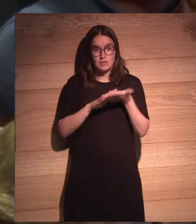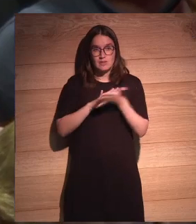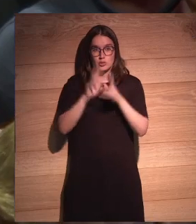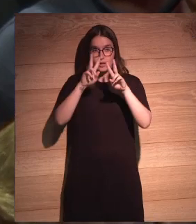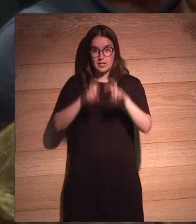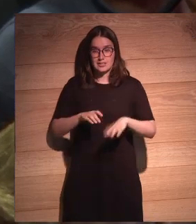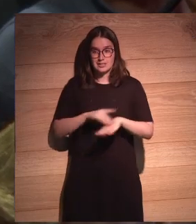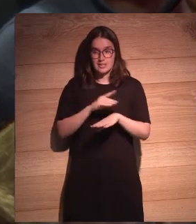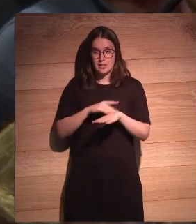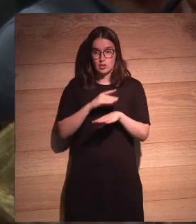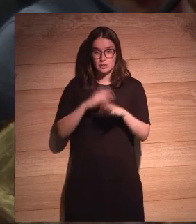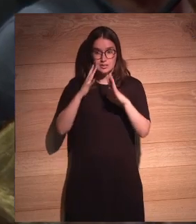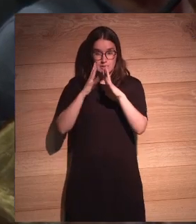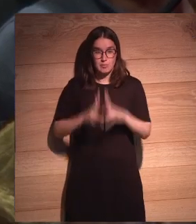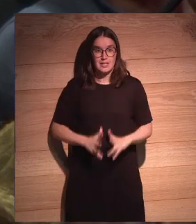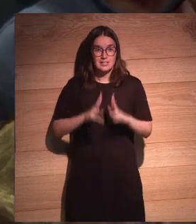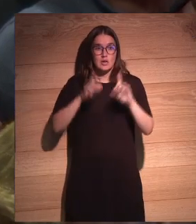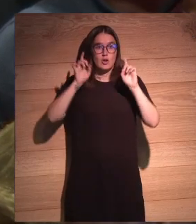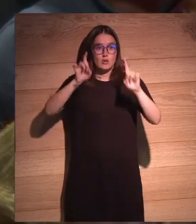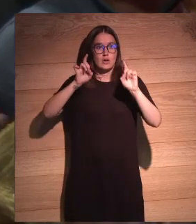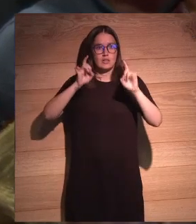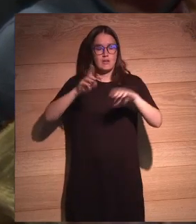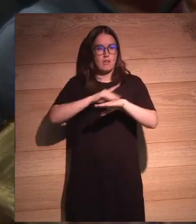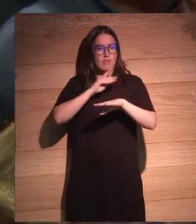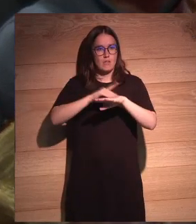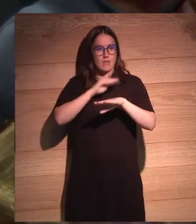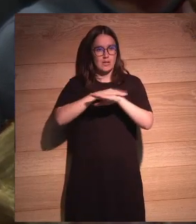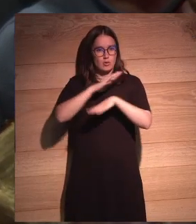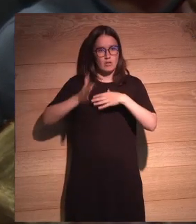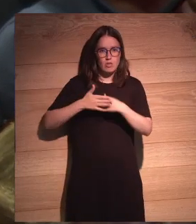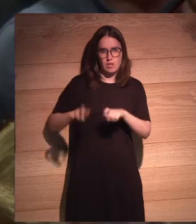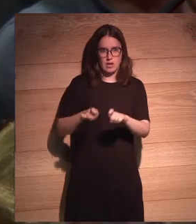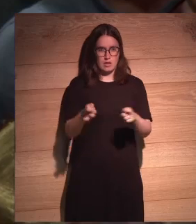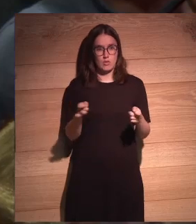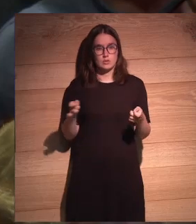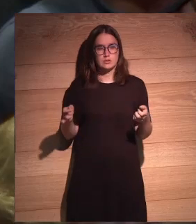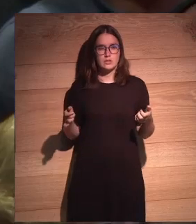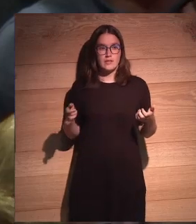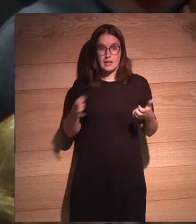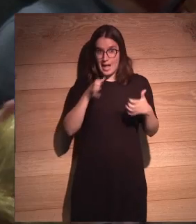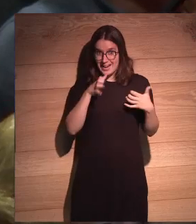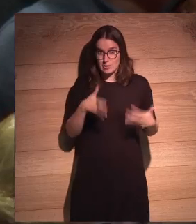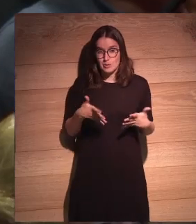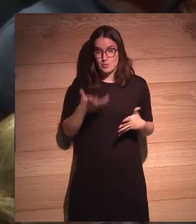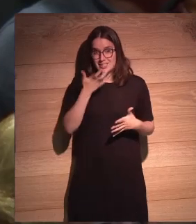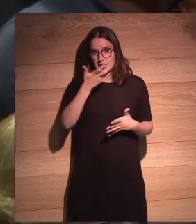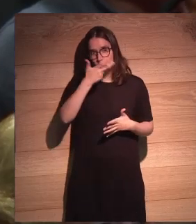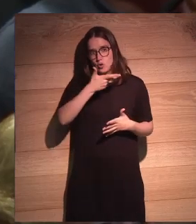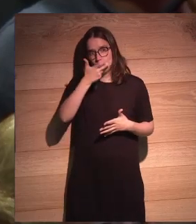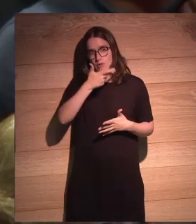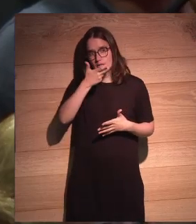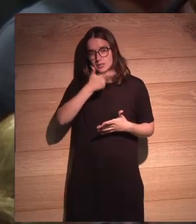de análisis de datos. Las administraciones educativas tienen los datos totalmente cerrados ahora mismo. Si